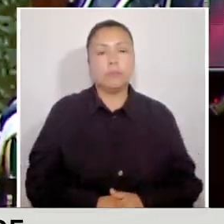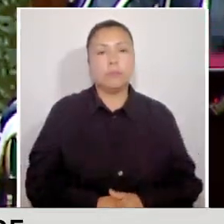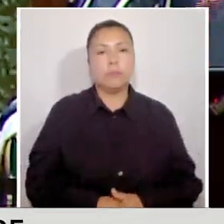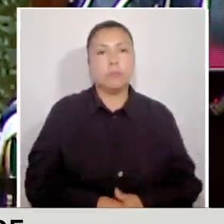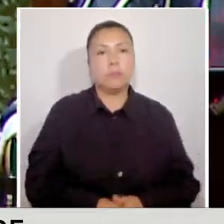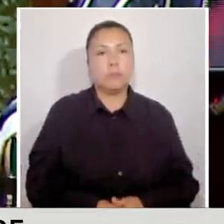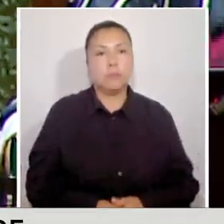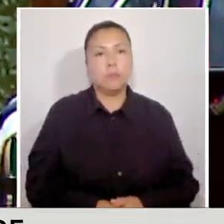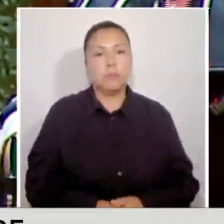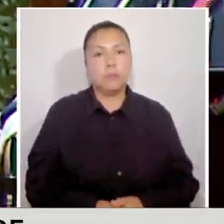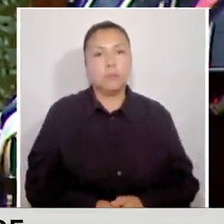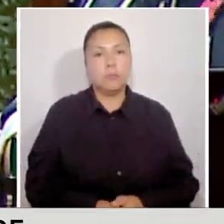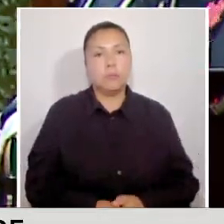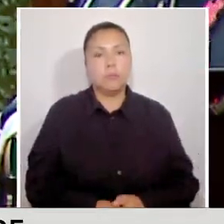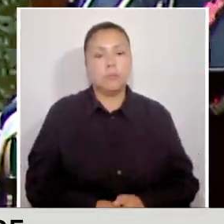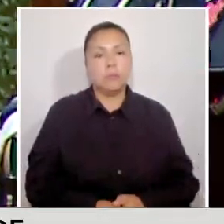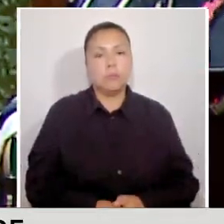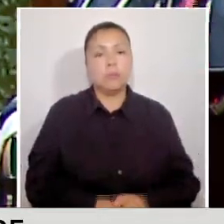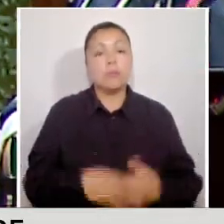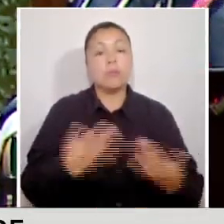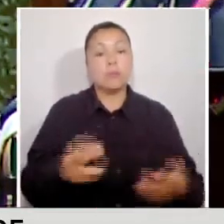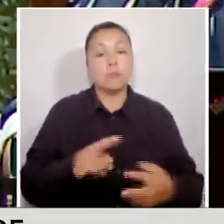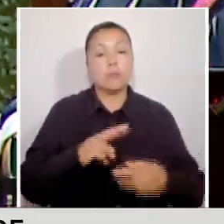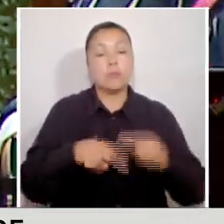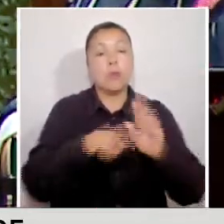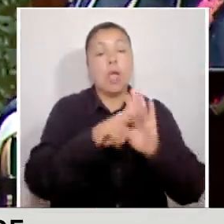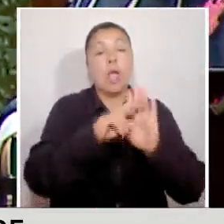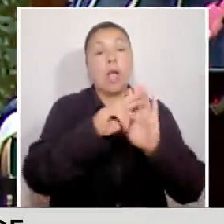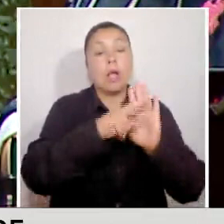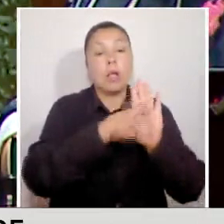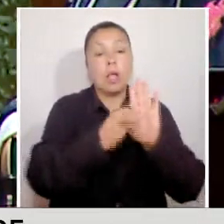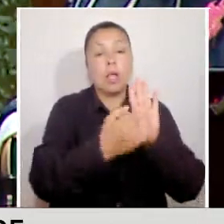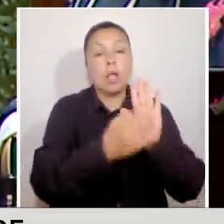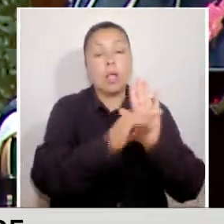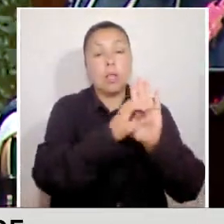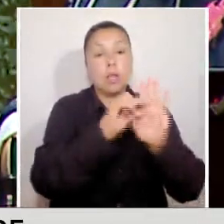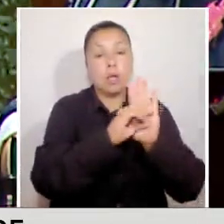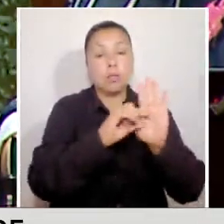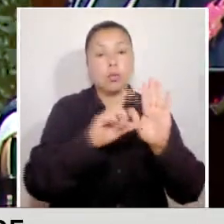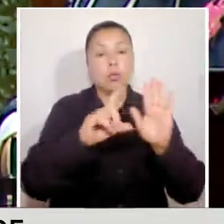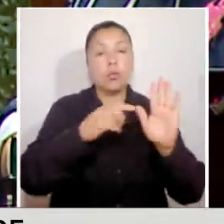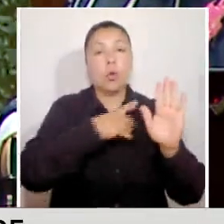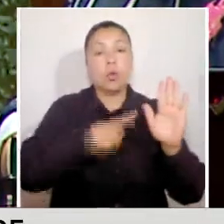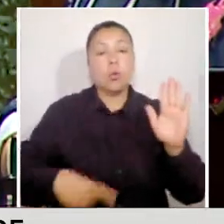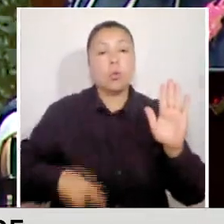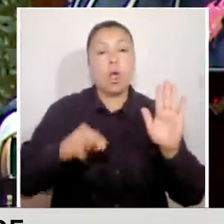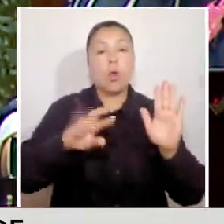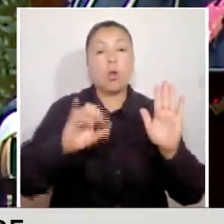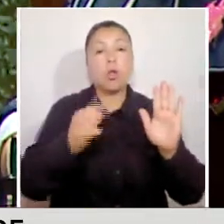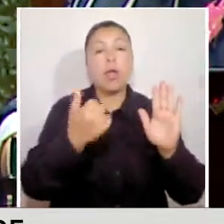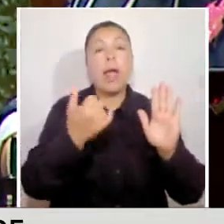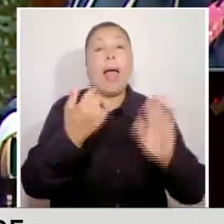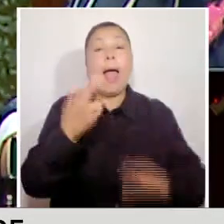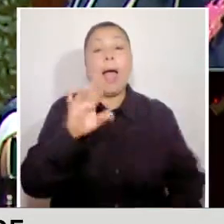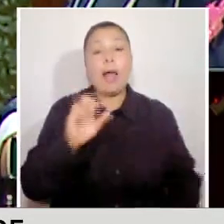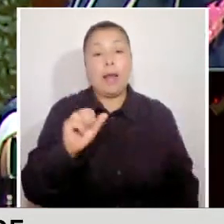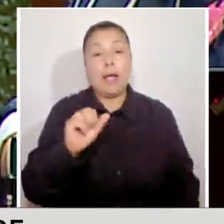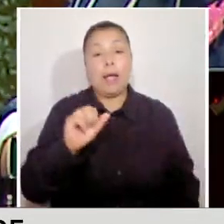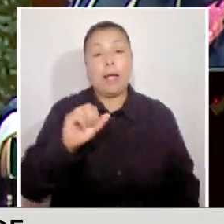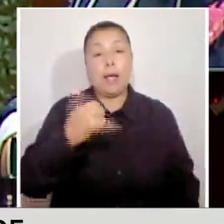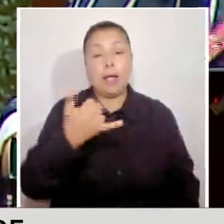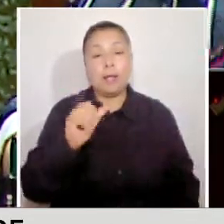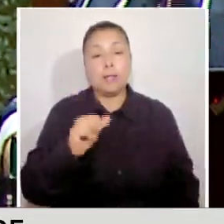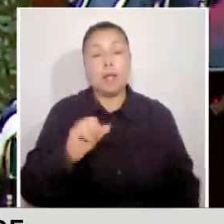rechazada se ha renovado una indicación de los diputados Andrés longton y Cristian araya para intercalar en el nuevo